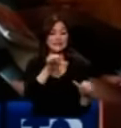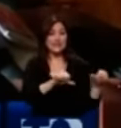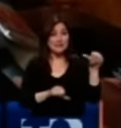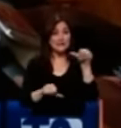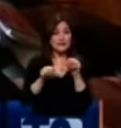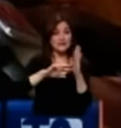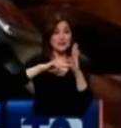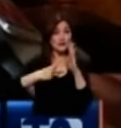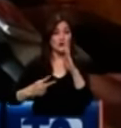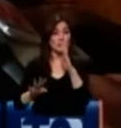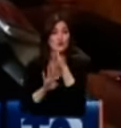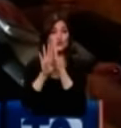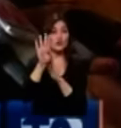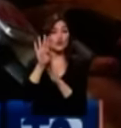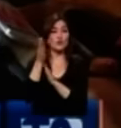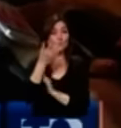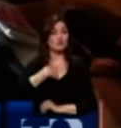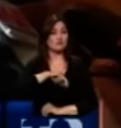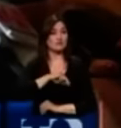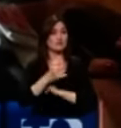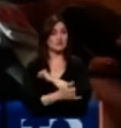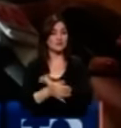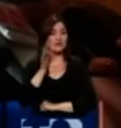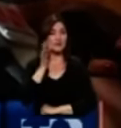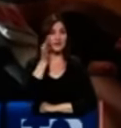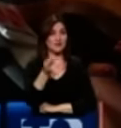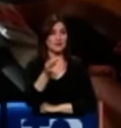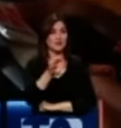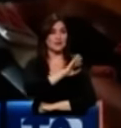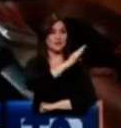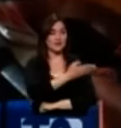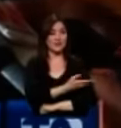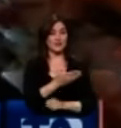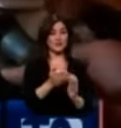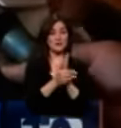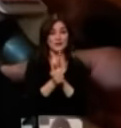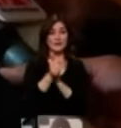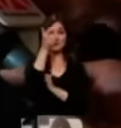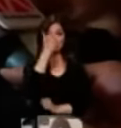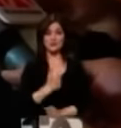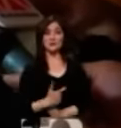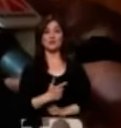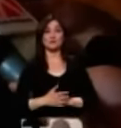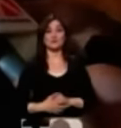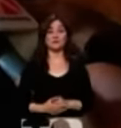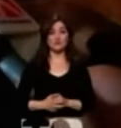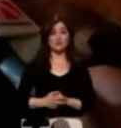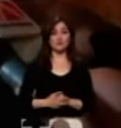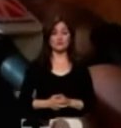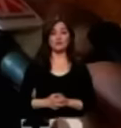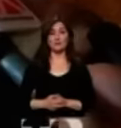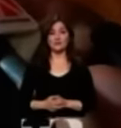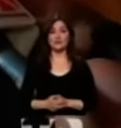que es una de las grandes apuestas de nuestro país hacia el futuro, que es precisamente fortalecer el talento humano. Y también muy grato